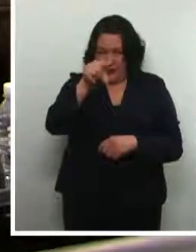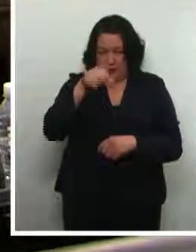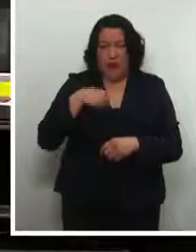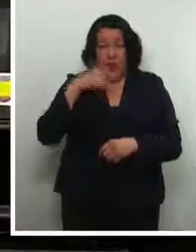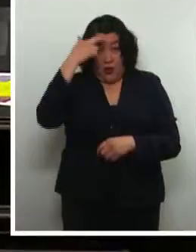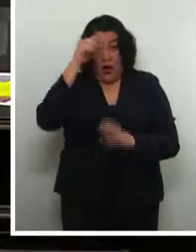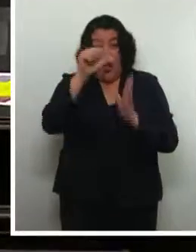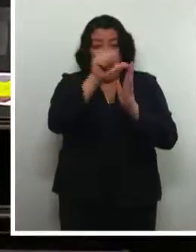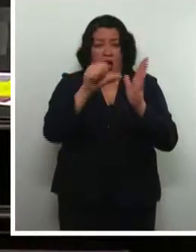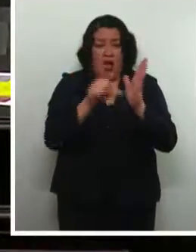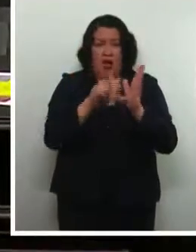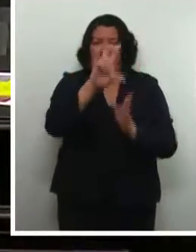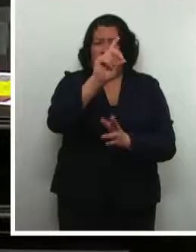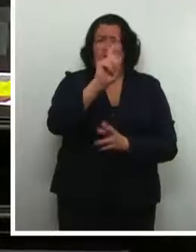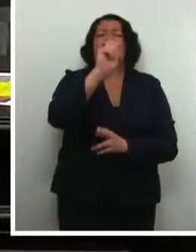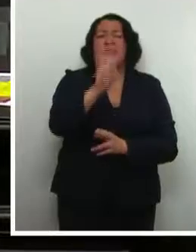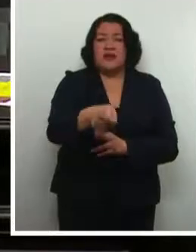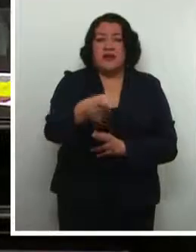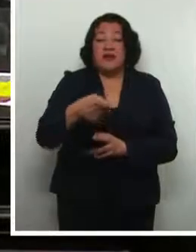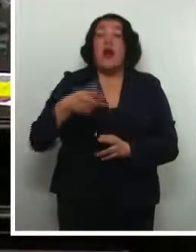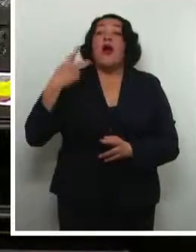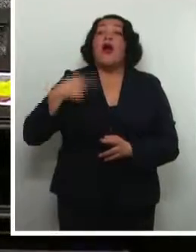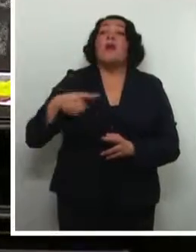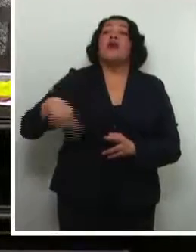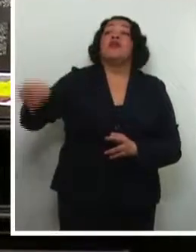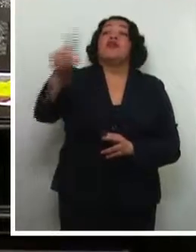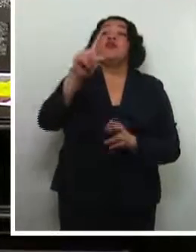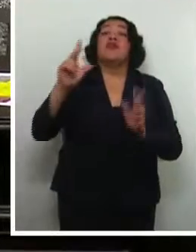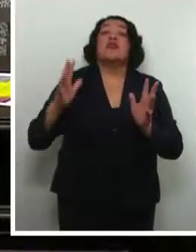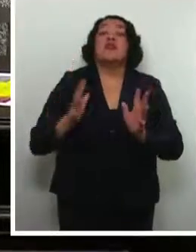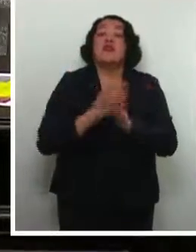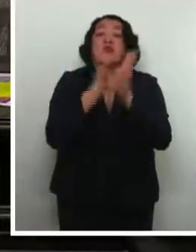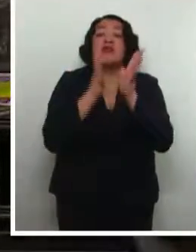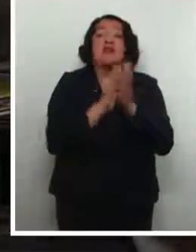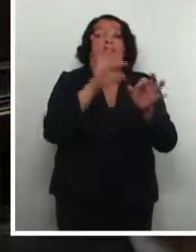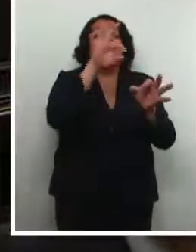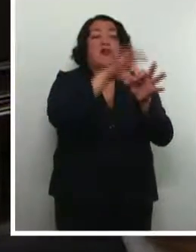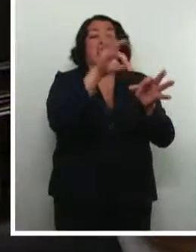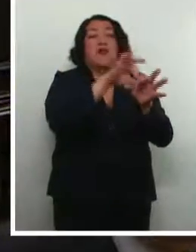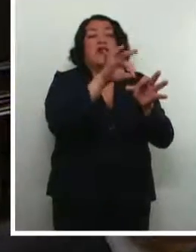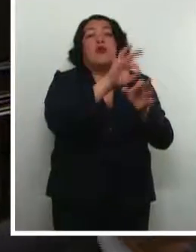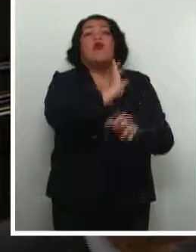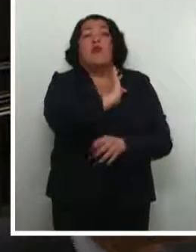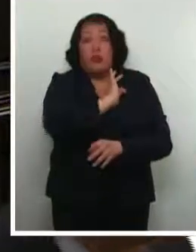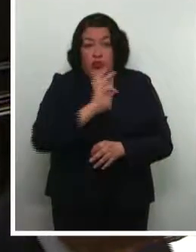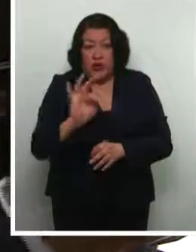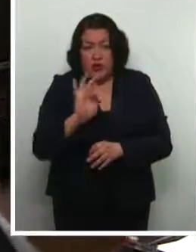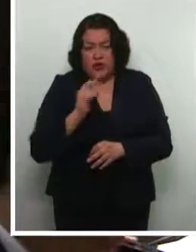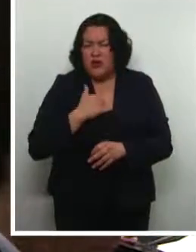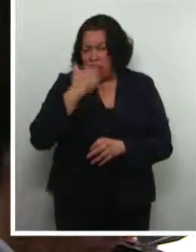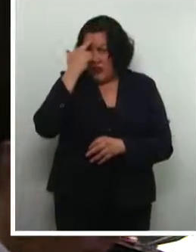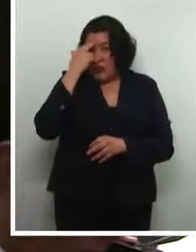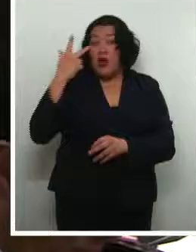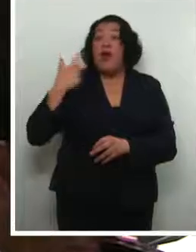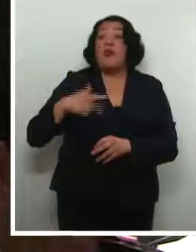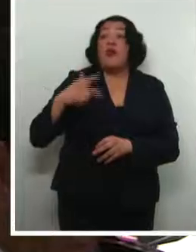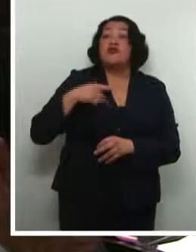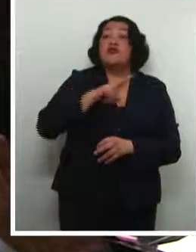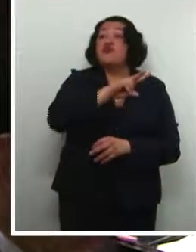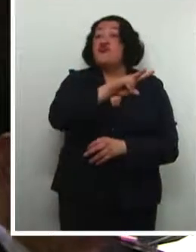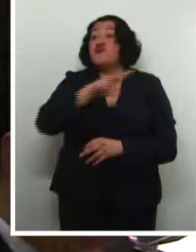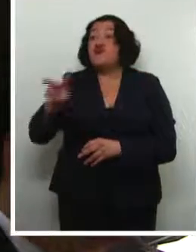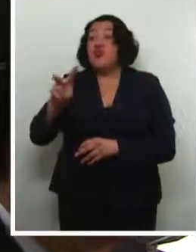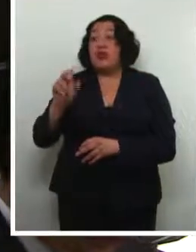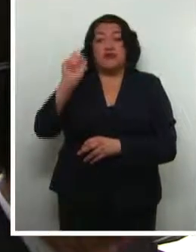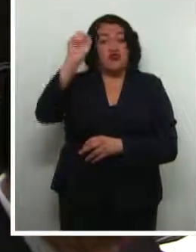30 habla sobre la democracia directa, en el cual señala que las y los ciudadanos tienen el derecho y el deber